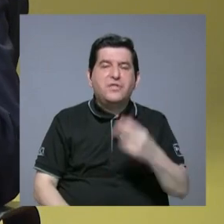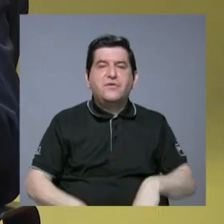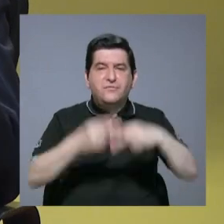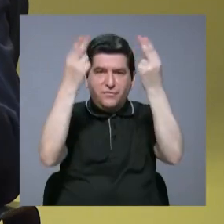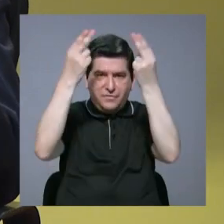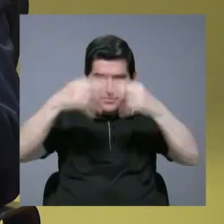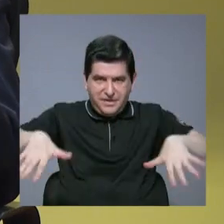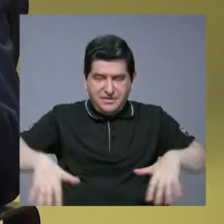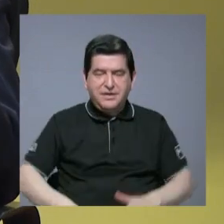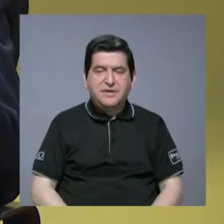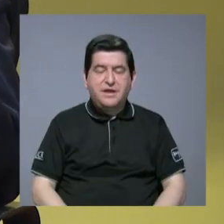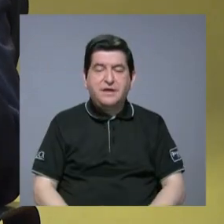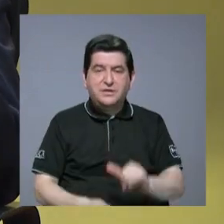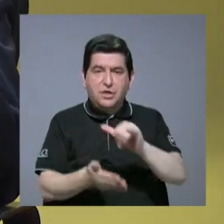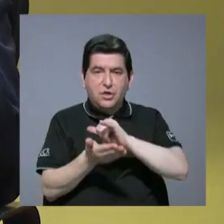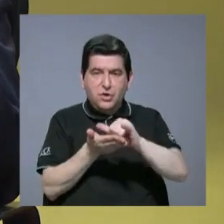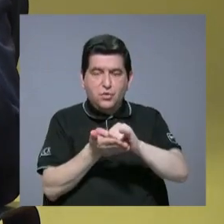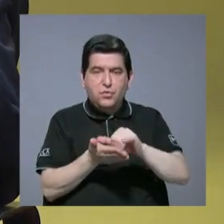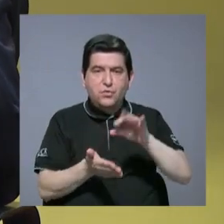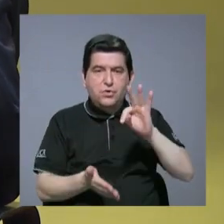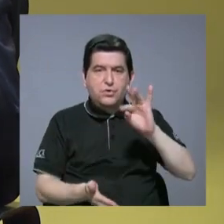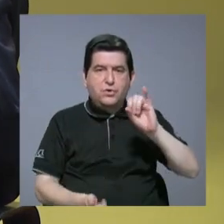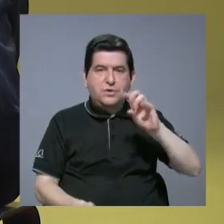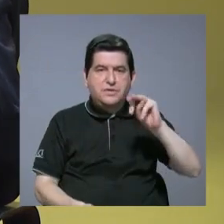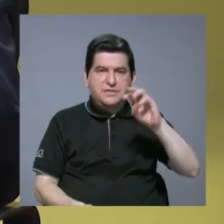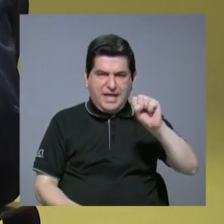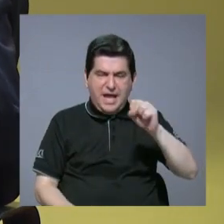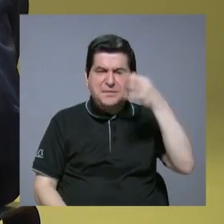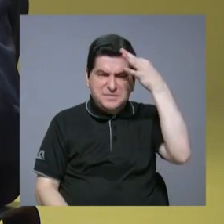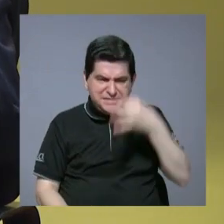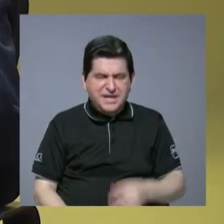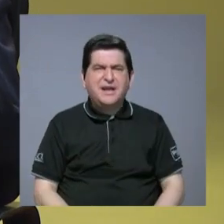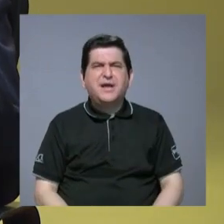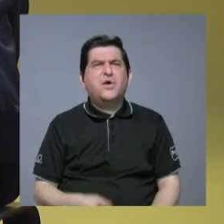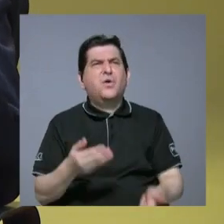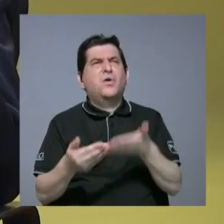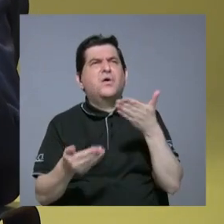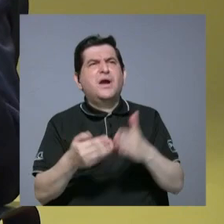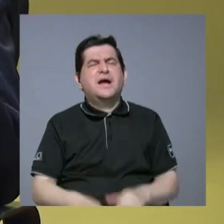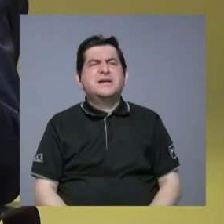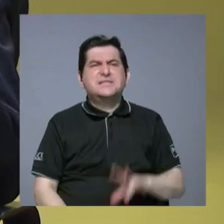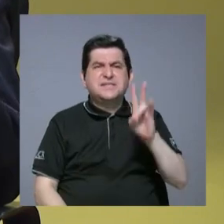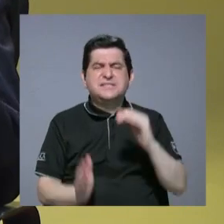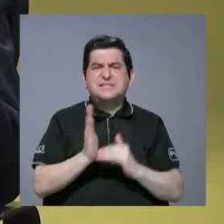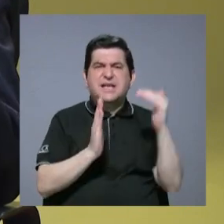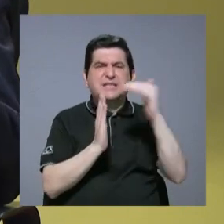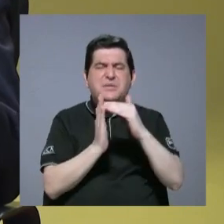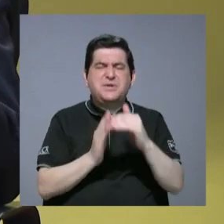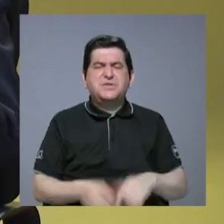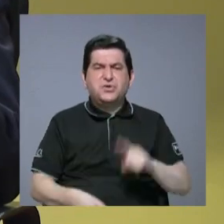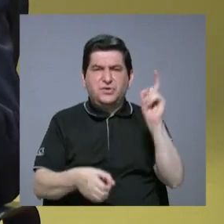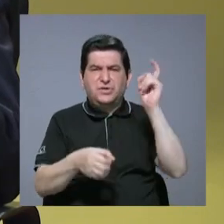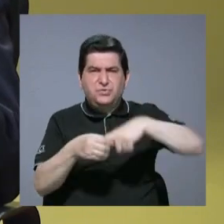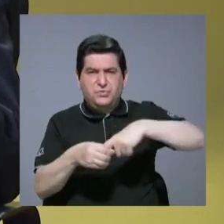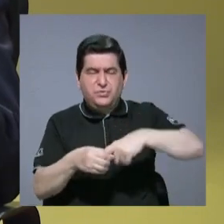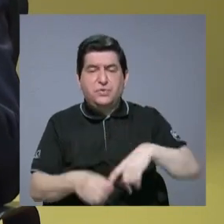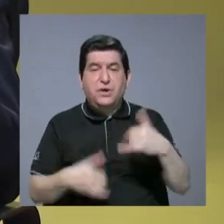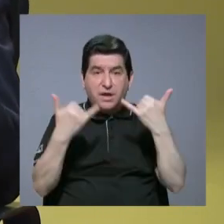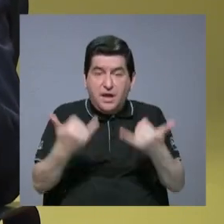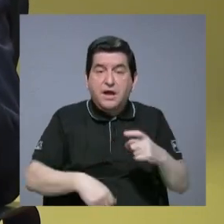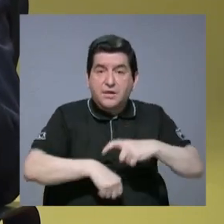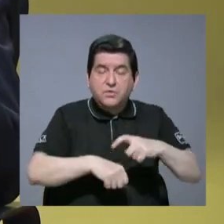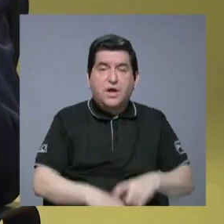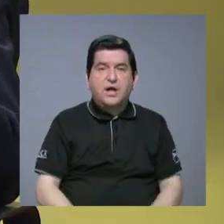por ejemplo, el New York Times tiene, si mal no recuerdo, cerca de 7 millones de suscriptores en este momento.